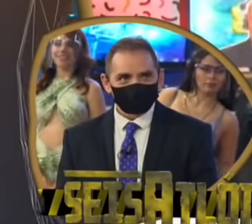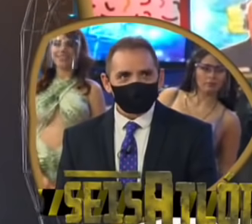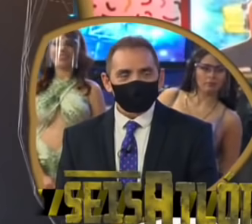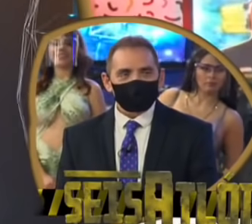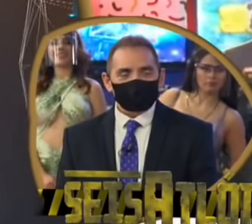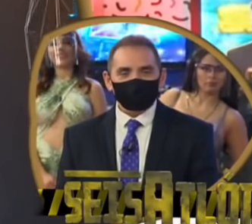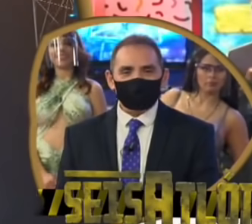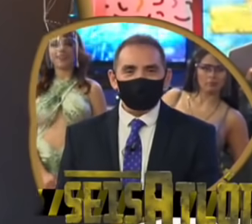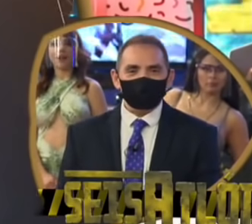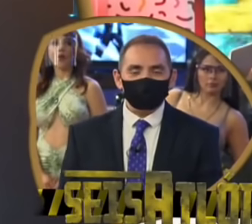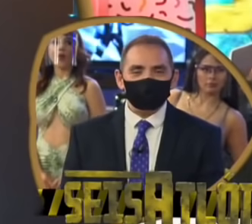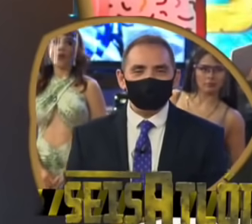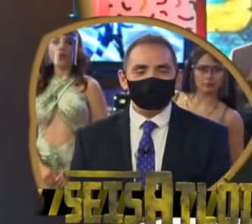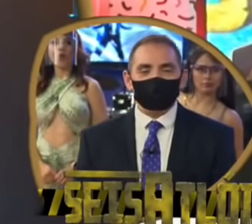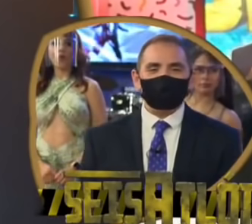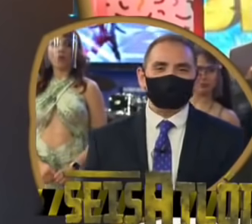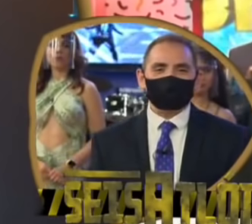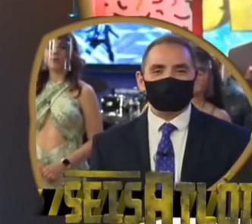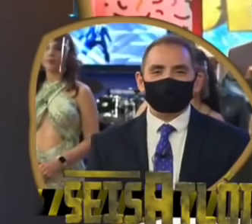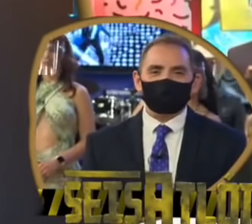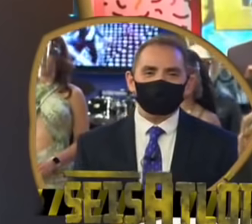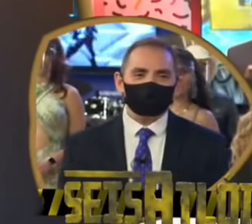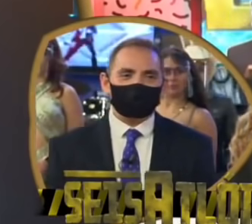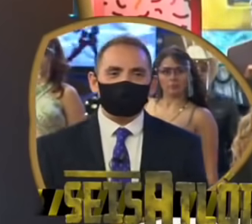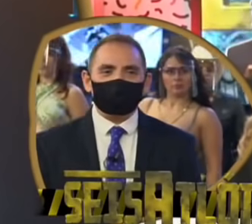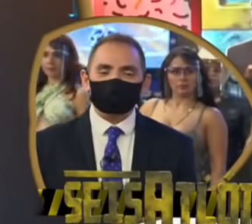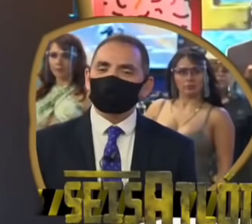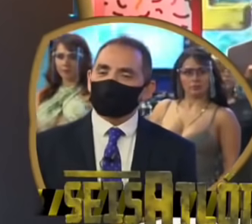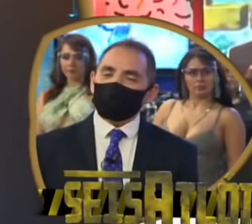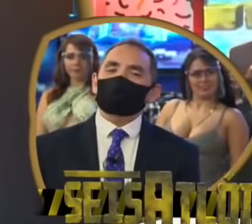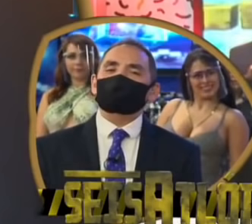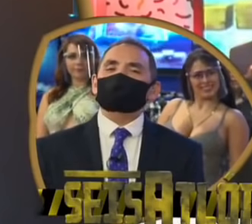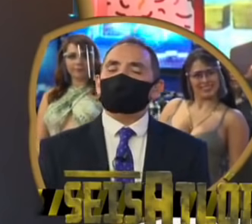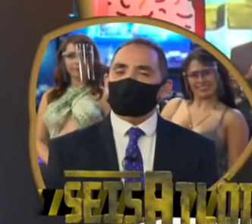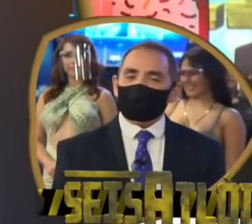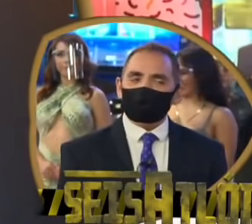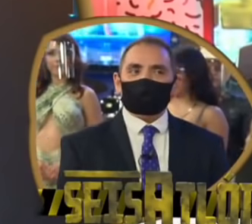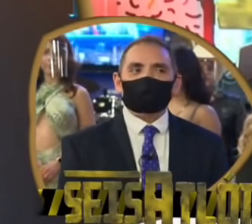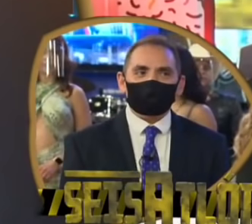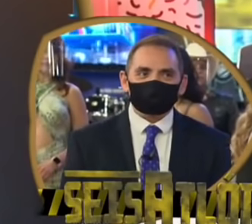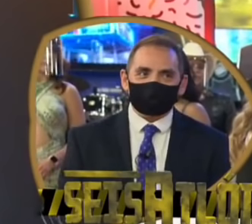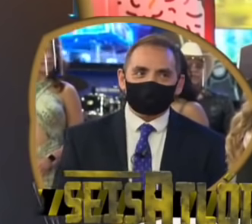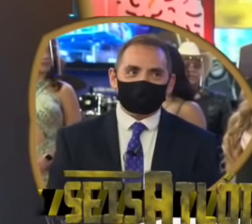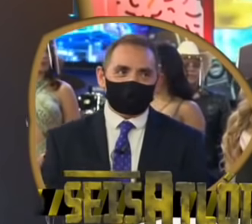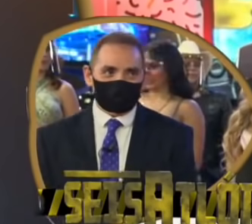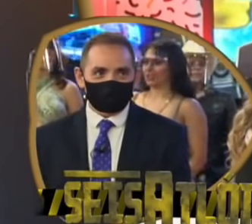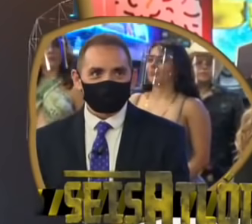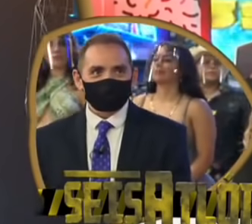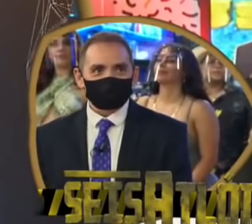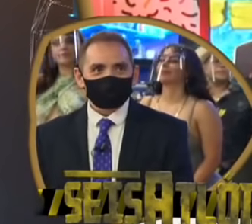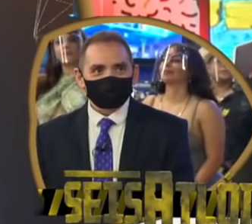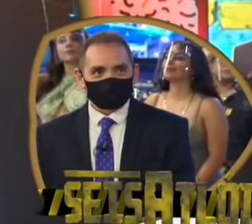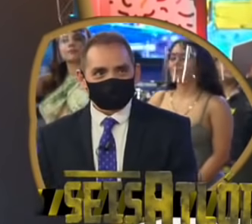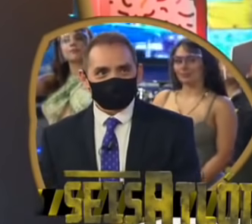competencia. Cuénteme, por favor, del circuito que tendremos. Creo que es nuevo, es diferente a lo que hemos presentado.